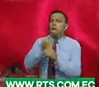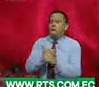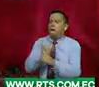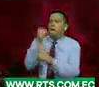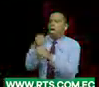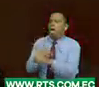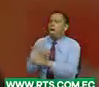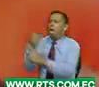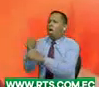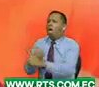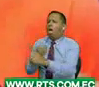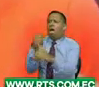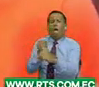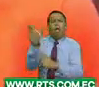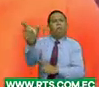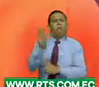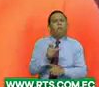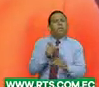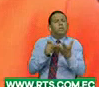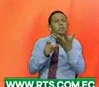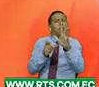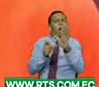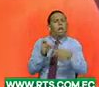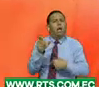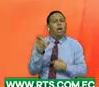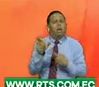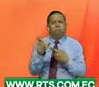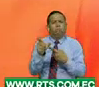no intentado pero no hay